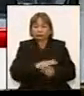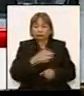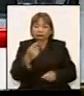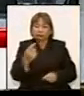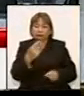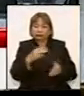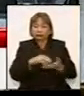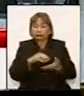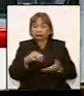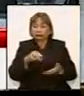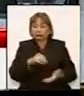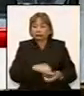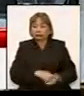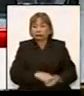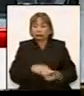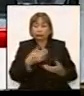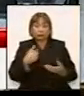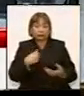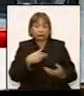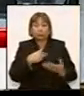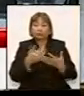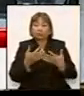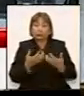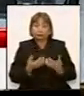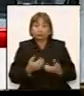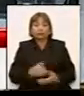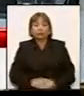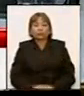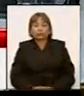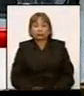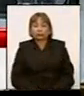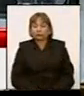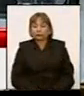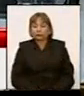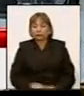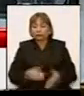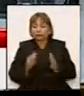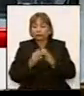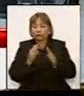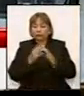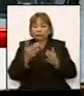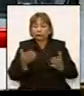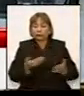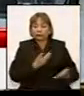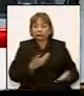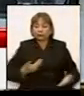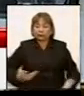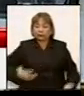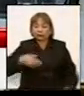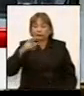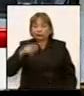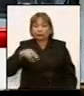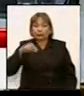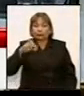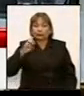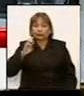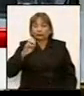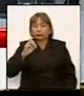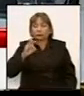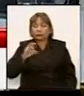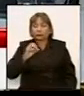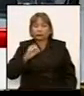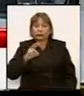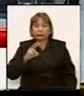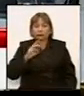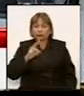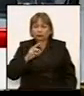sector. Pero también hubiéramos querido tener la presencia, creo yo, del dueño de casa, del gobernador regional Pedro Ubaldo, que creo que al